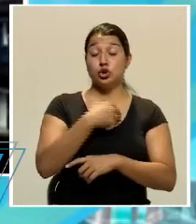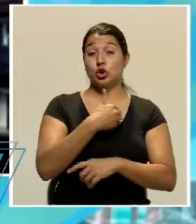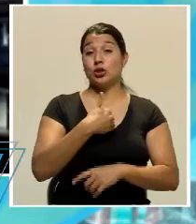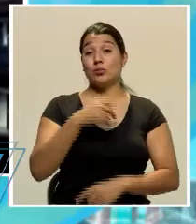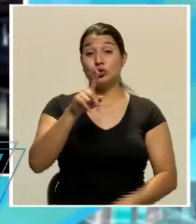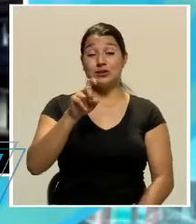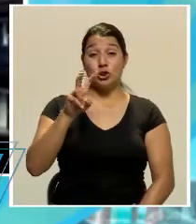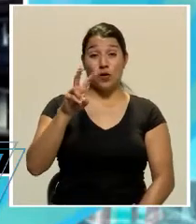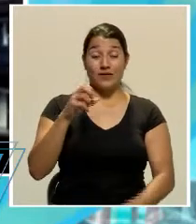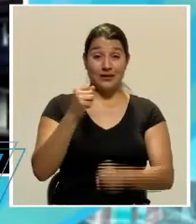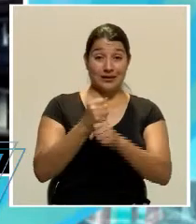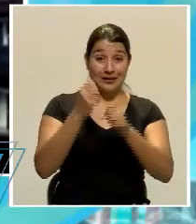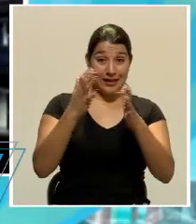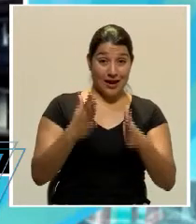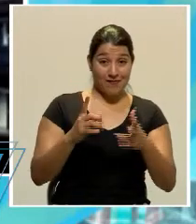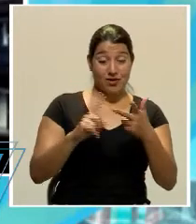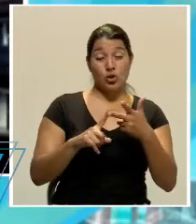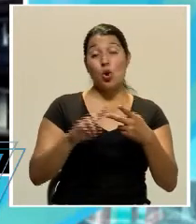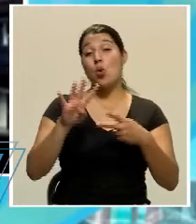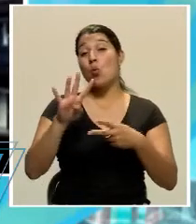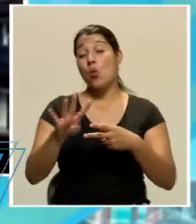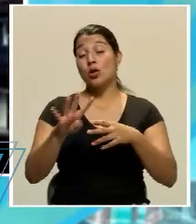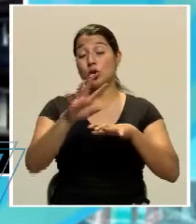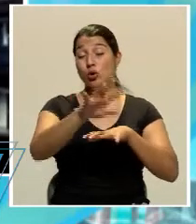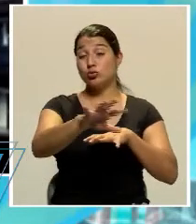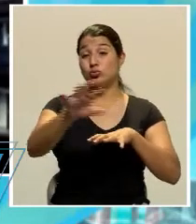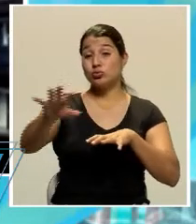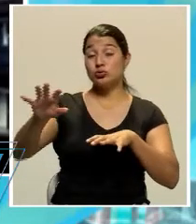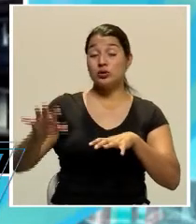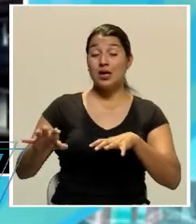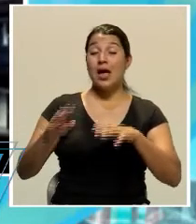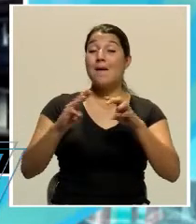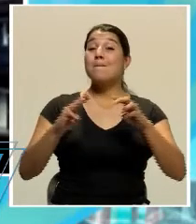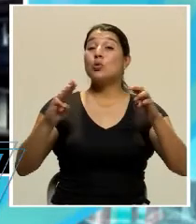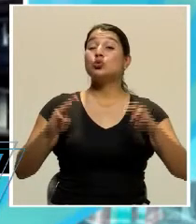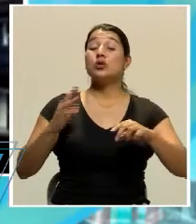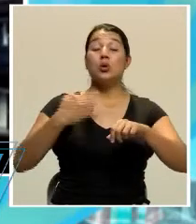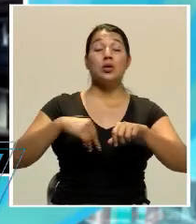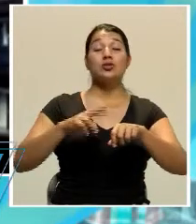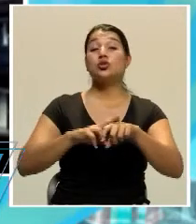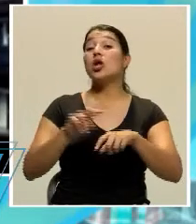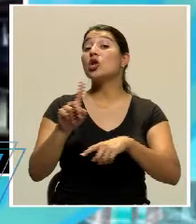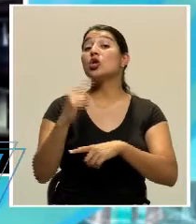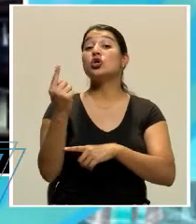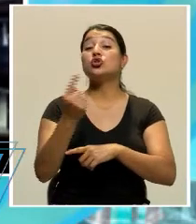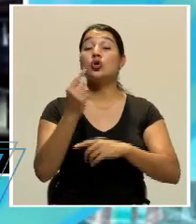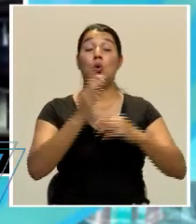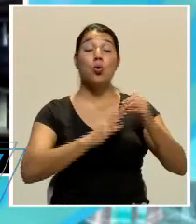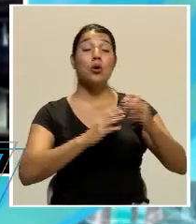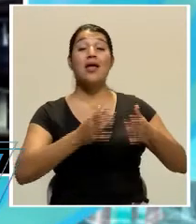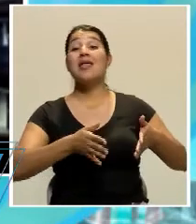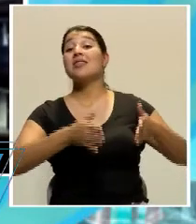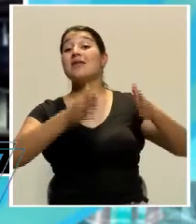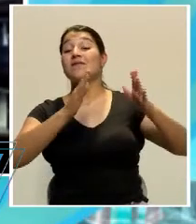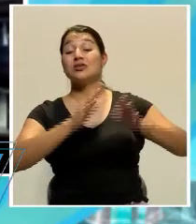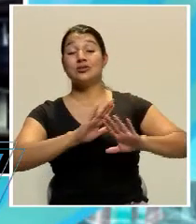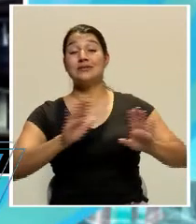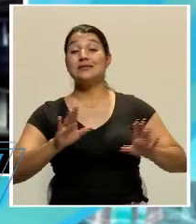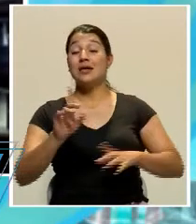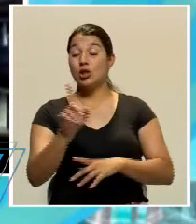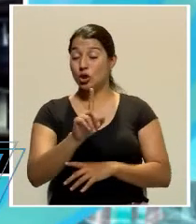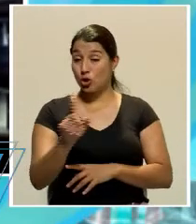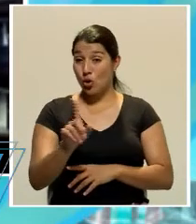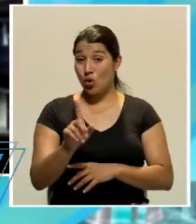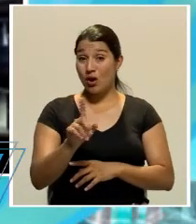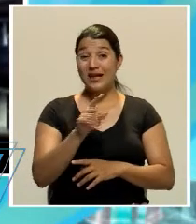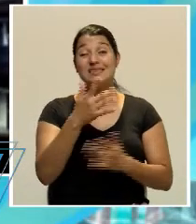120 empleados, 4 sedes. El Museo Nacional no es solo el inmueble patrimonial que está